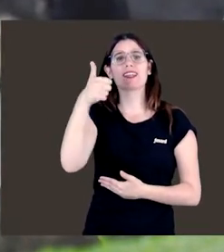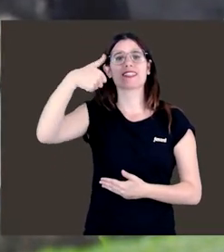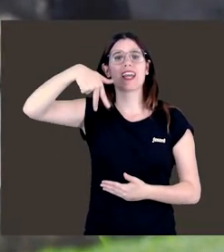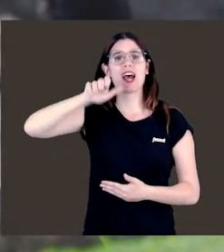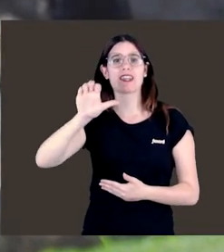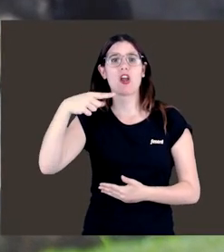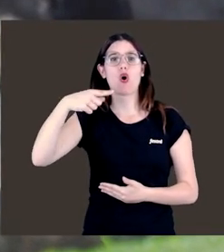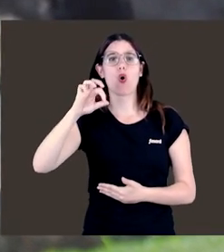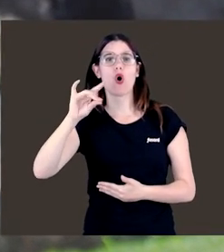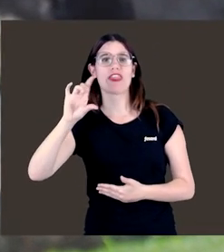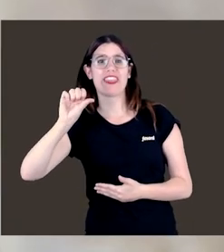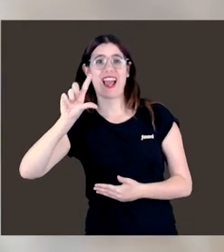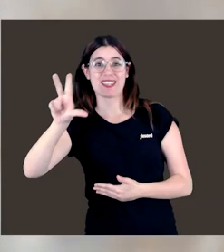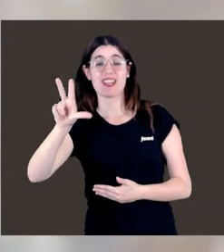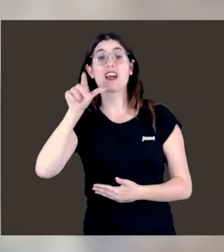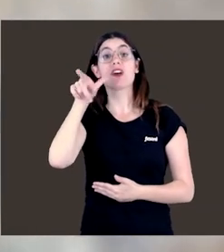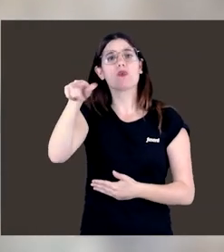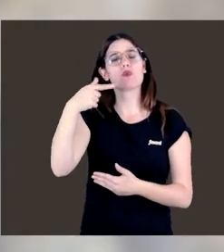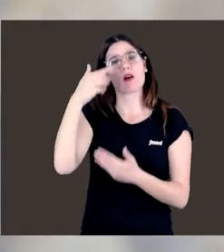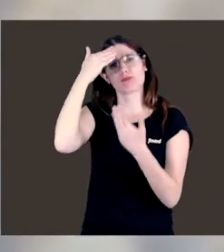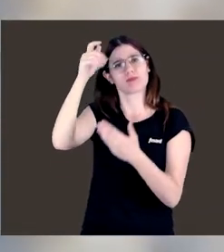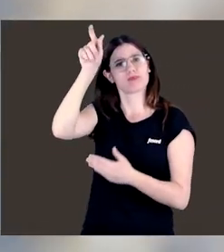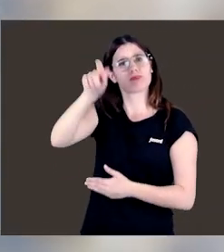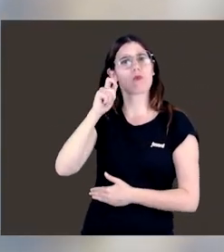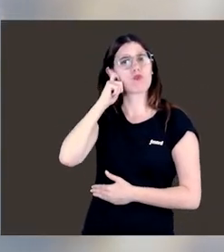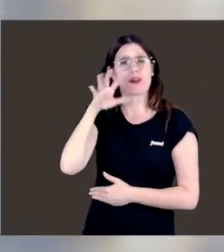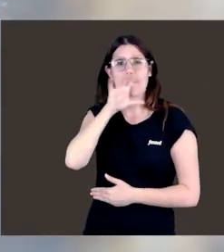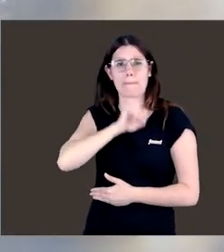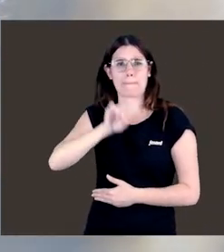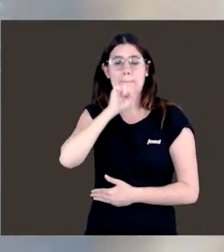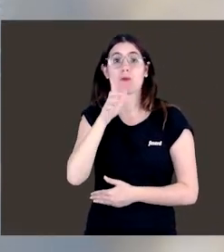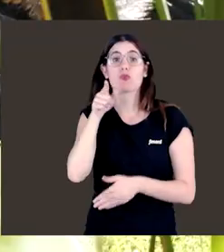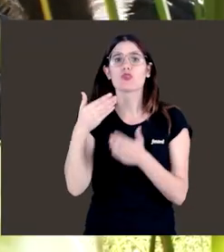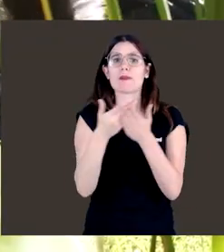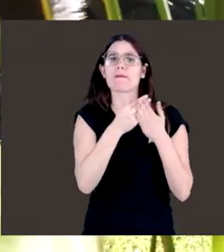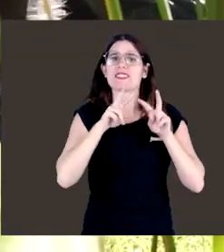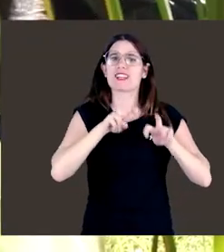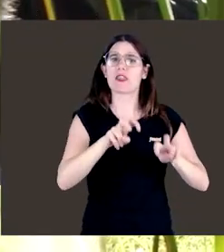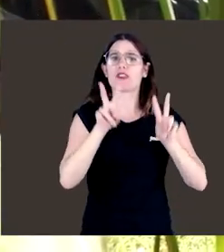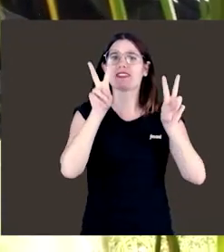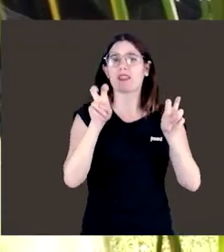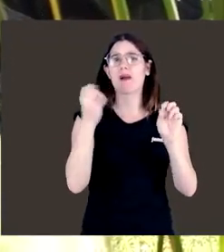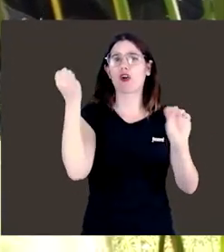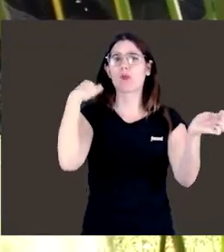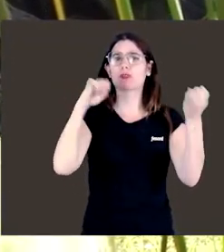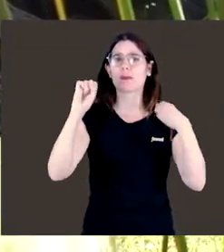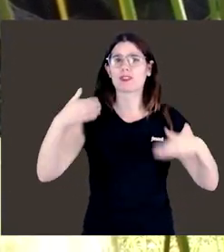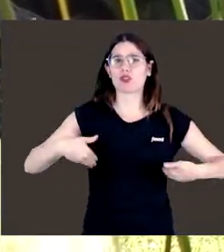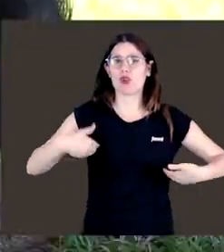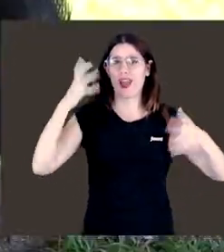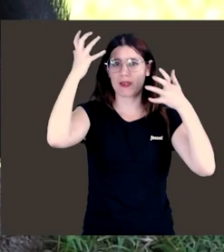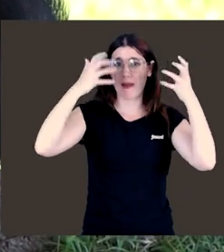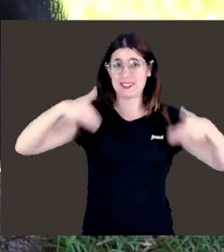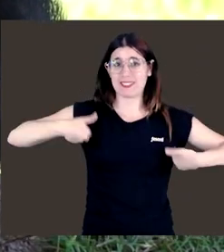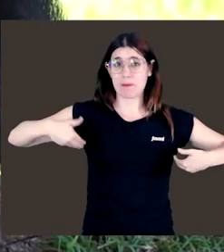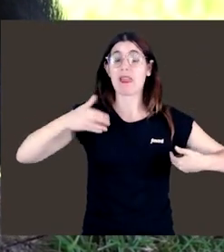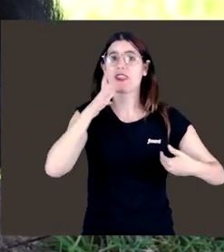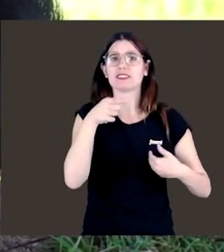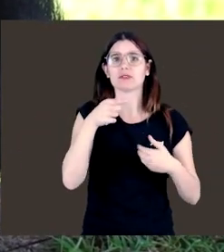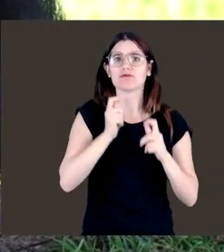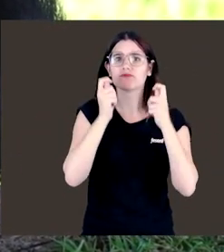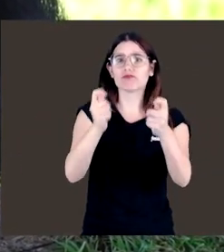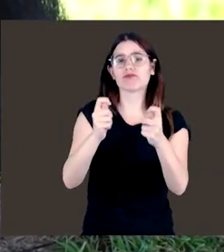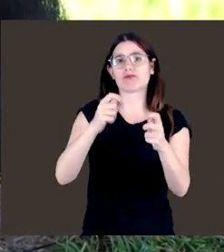Goodall. Una mujer extraordinaria cuyas investigaciones sobre el comportamiento de los chimpancés revolucionaron a la comunidad científica y